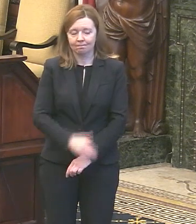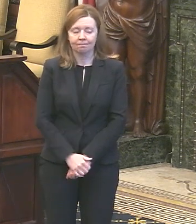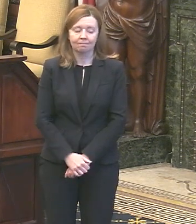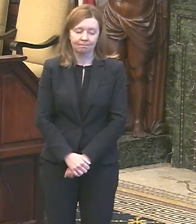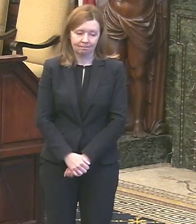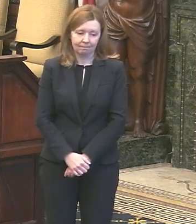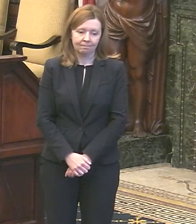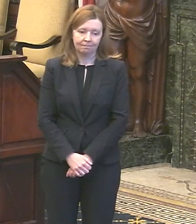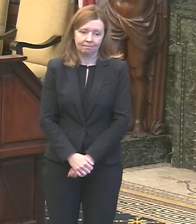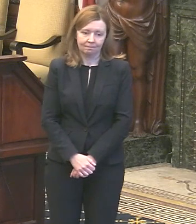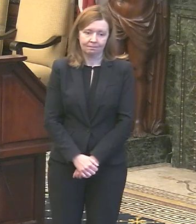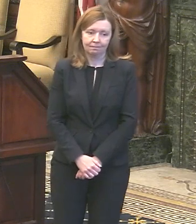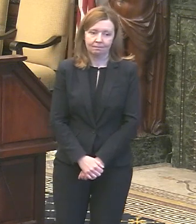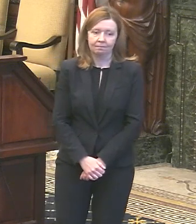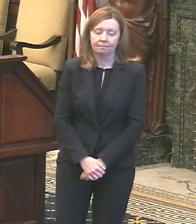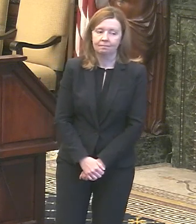Argenis.